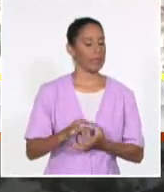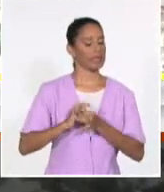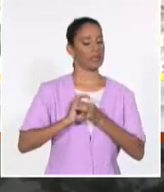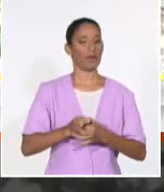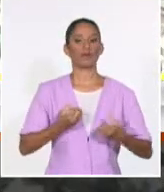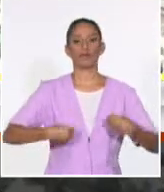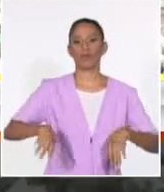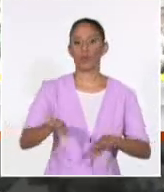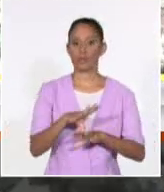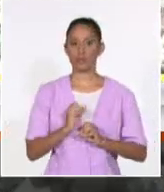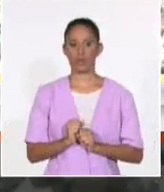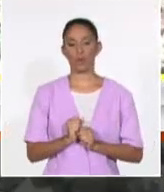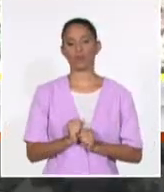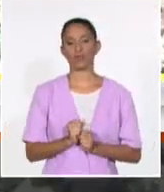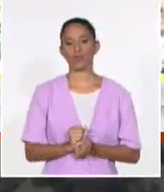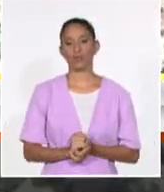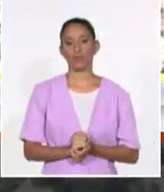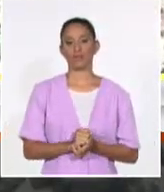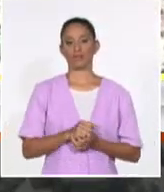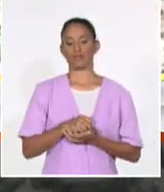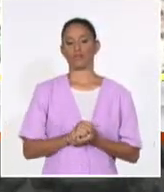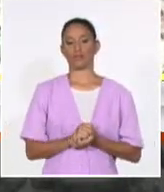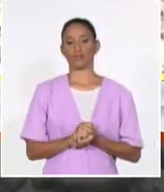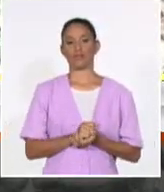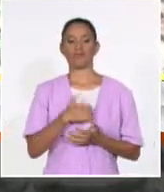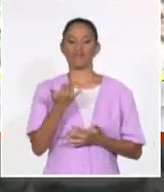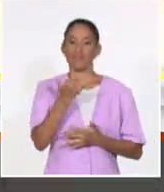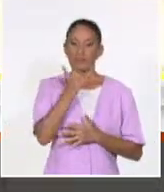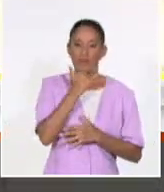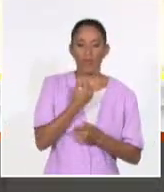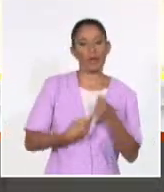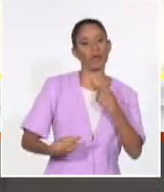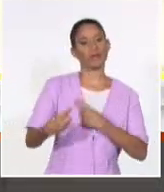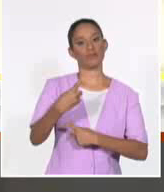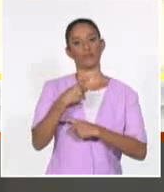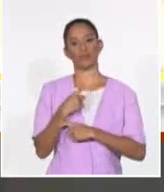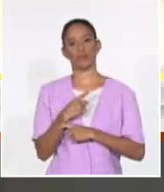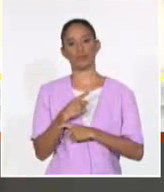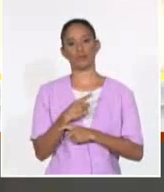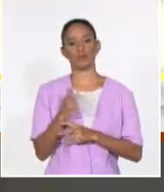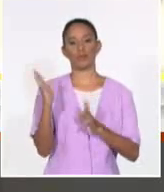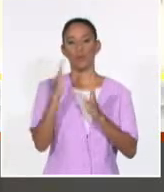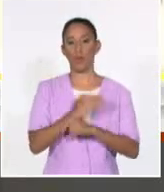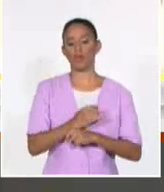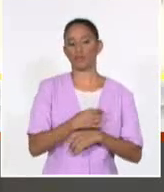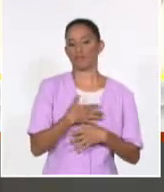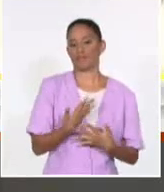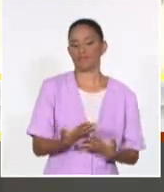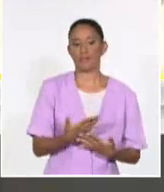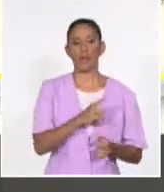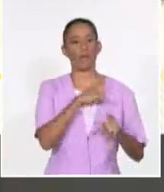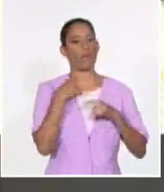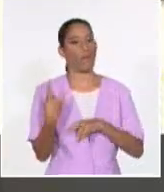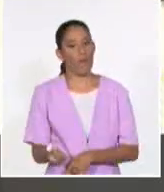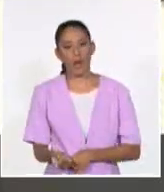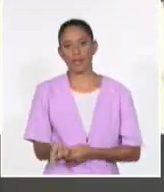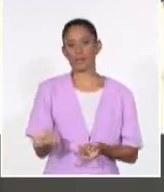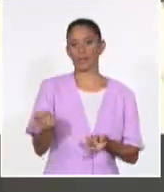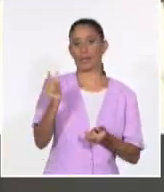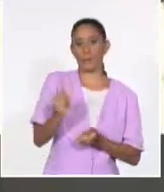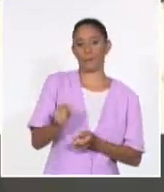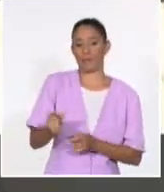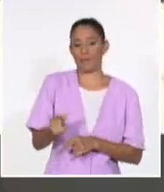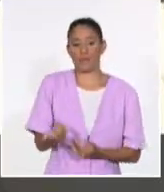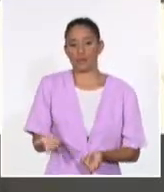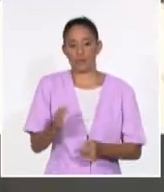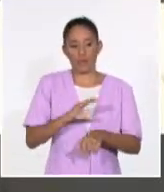población palestina, lo que causa efectos incidentales desproporcionados como muertes y lesiones innecesarias. El informe de la ONU